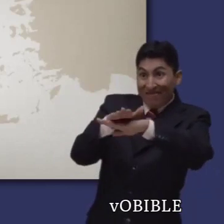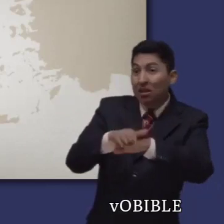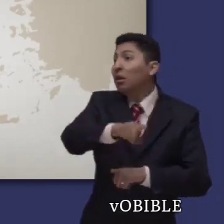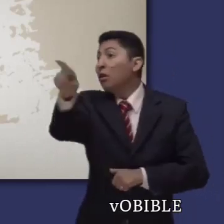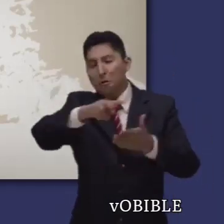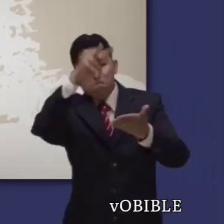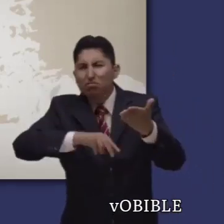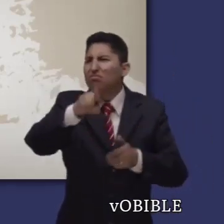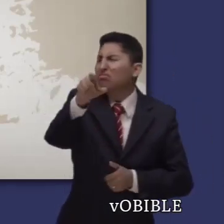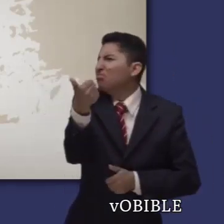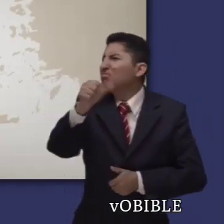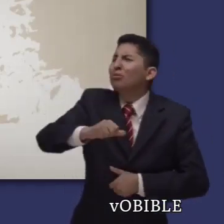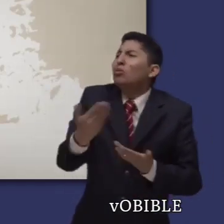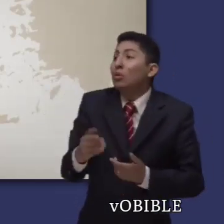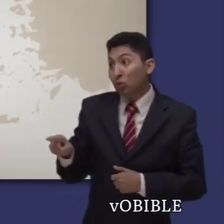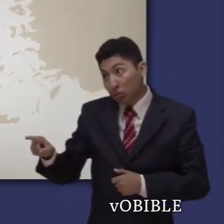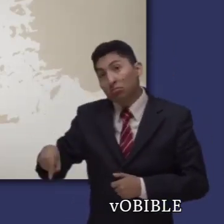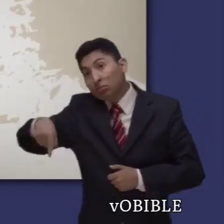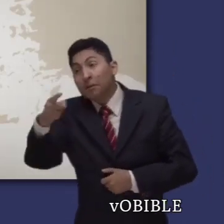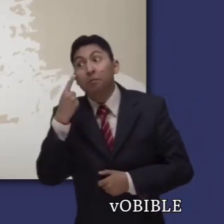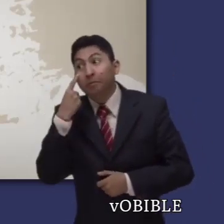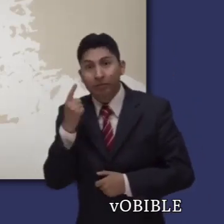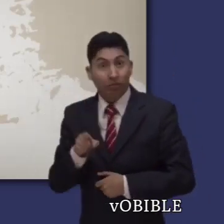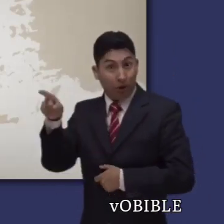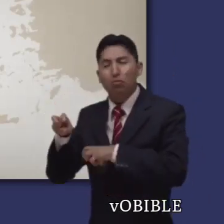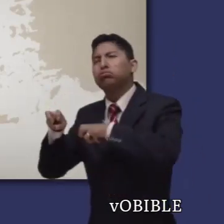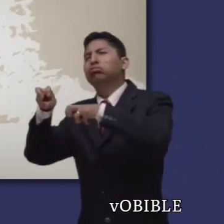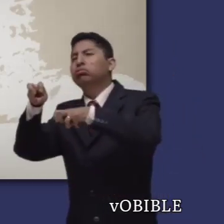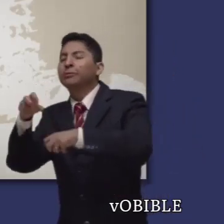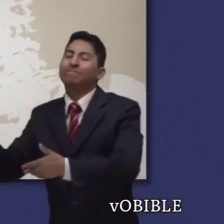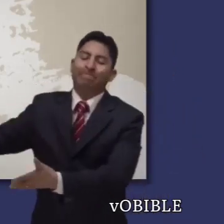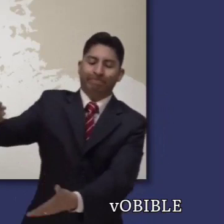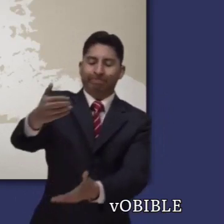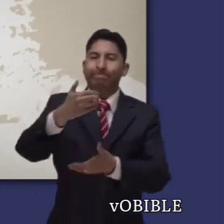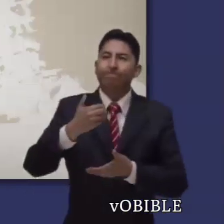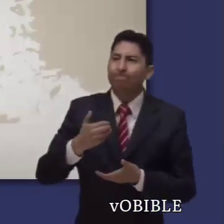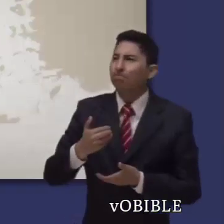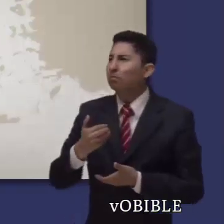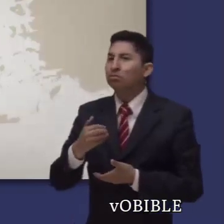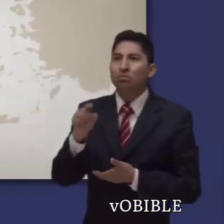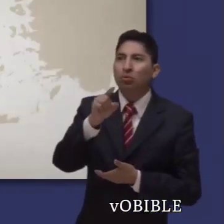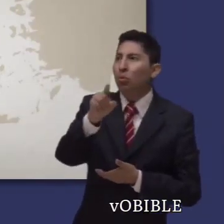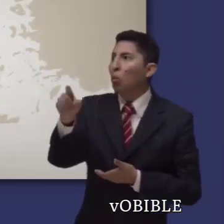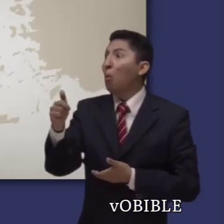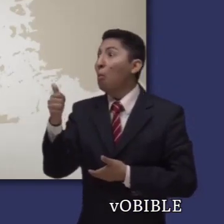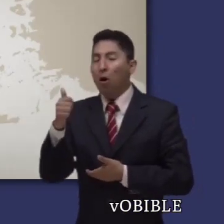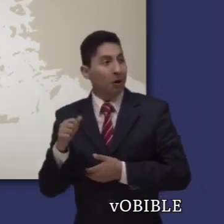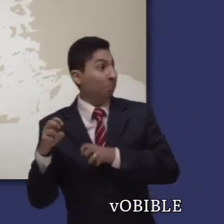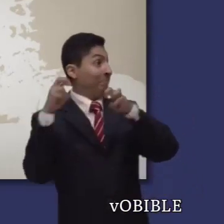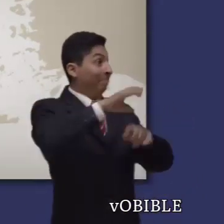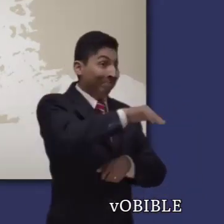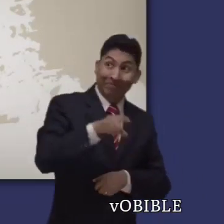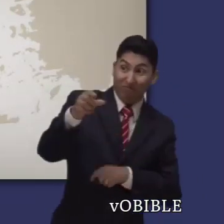Cuando Tito se marchó de Corinto, se reunió con Pablo y le dio un buen informe. Pablo se alegró mucho y escribió de nuevo a